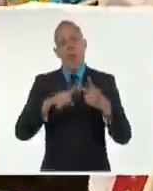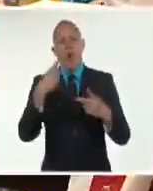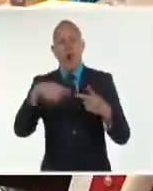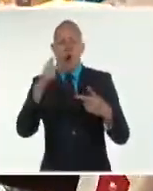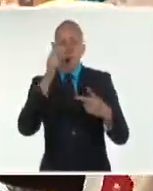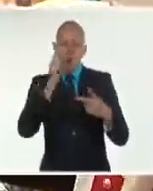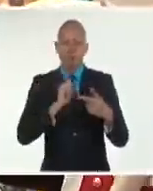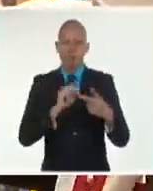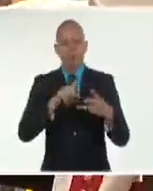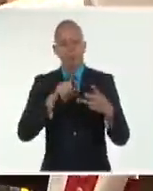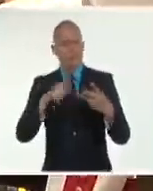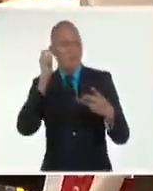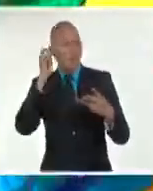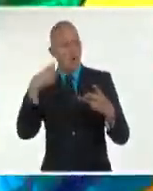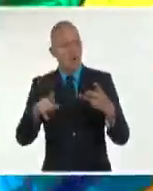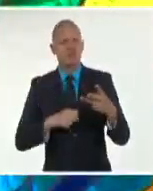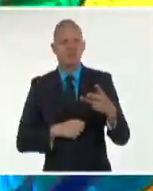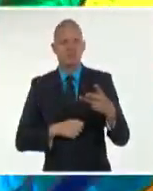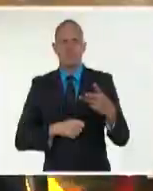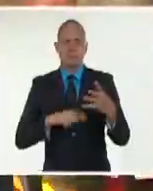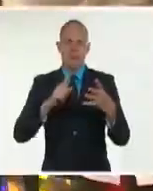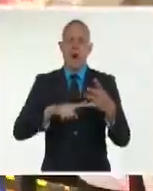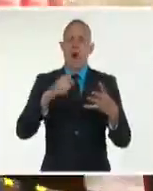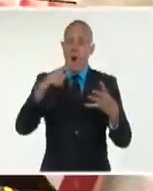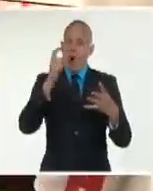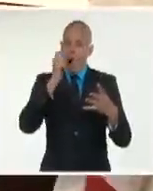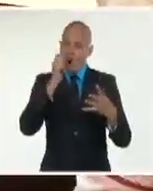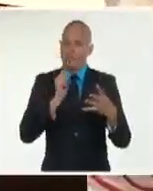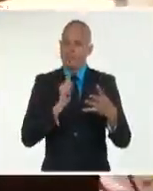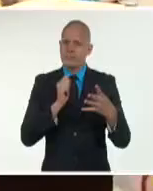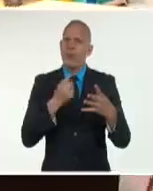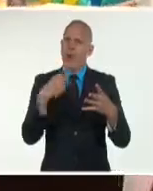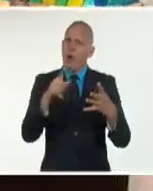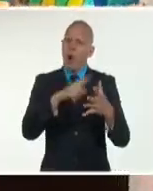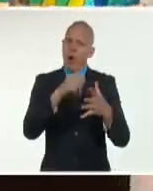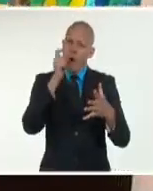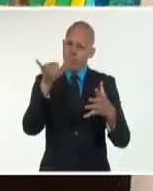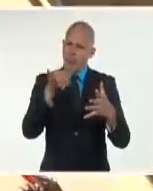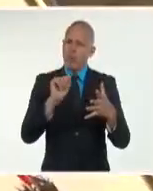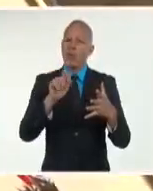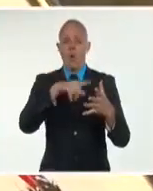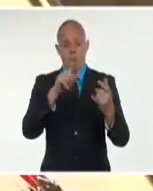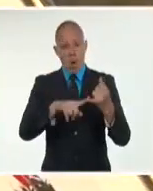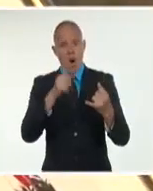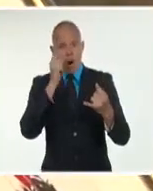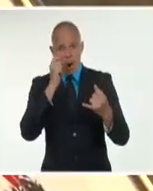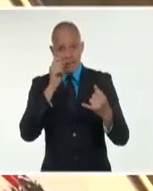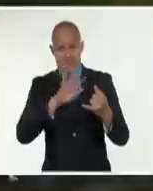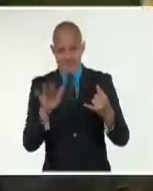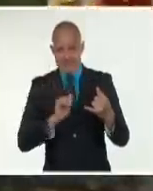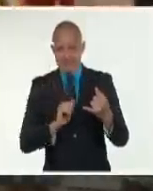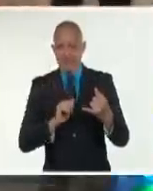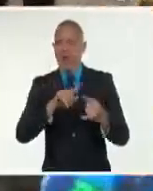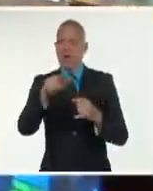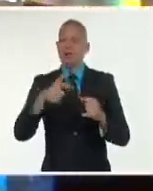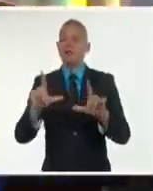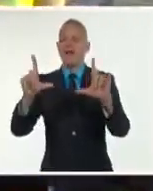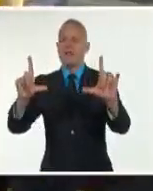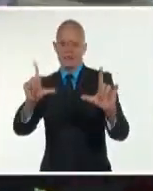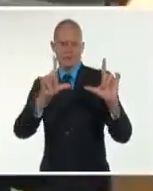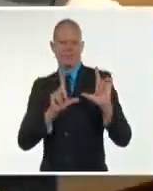Ramos, Olga Lidia Tapia Iglesias, Omar Ruiz Martín, Víctor Gaute López y Abelardo Álvarez Gil recibieron diplomas